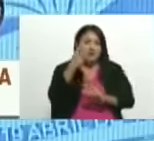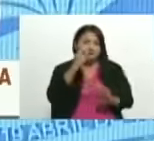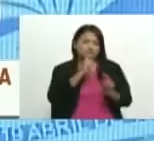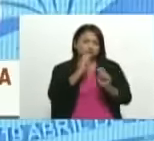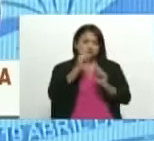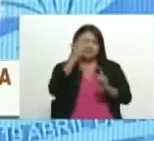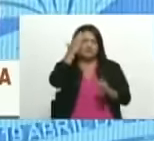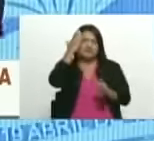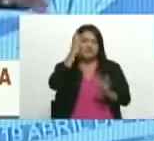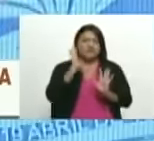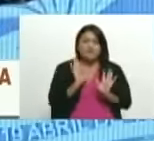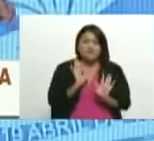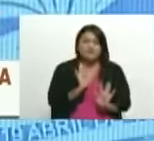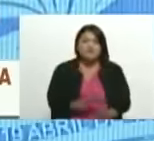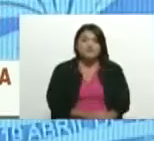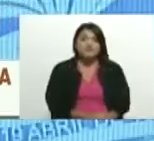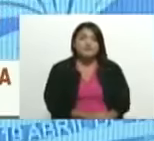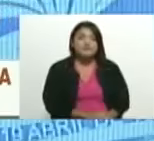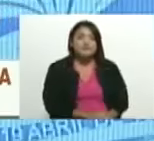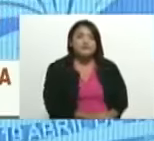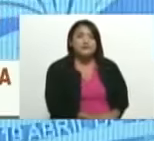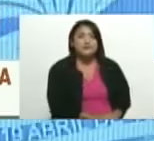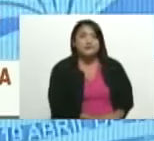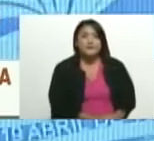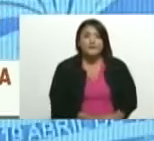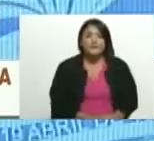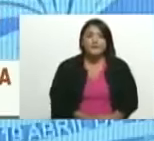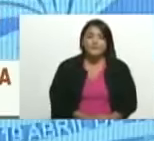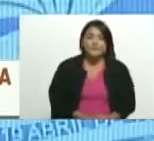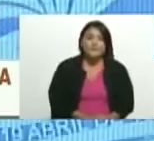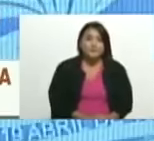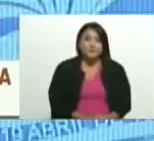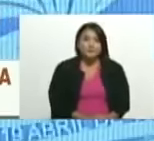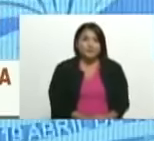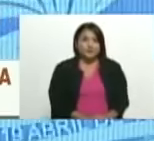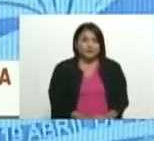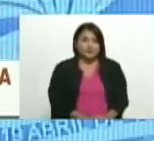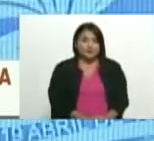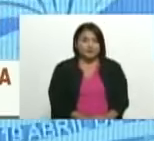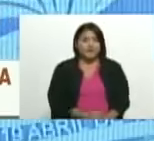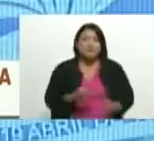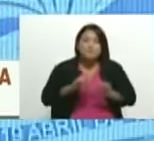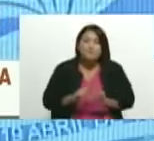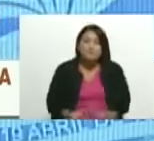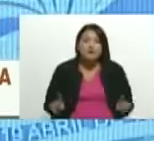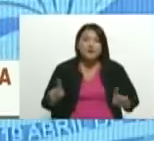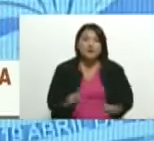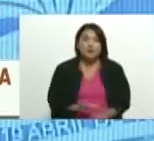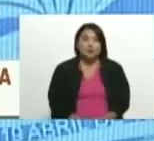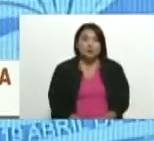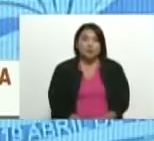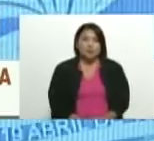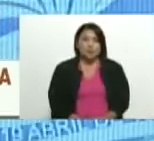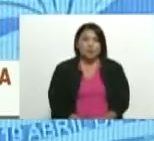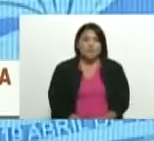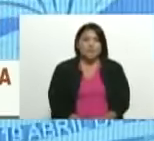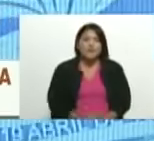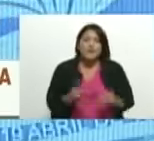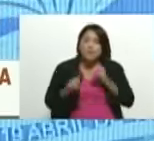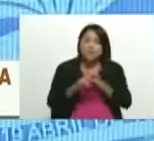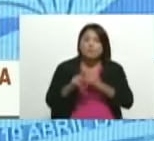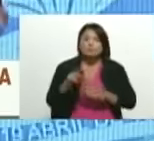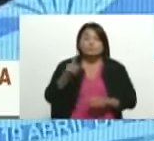Todo el mundo se dio cuenta en los boletines. Pero como pasa en el Consejo Nacional